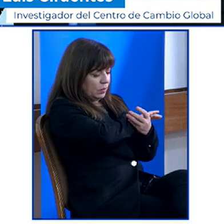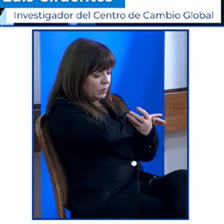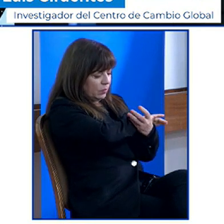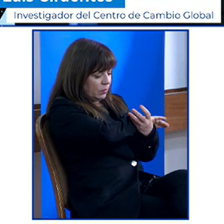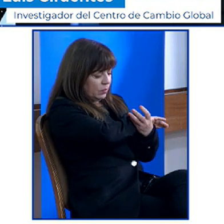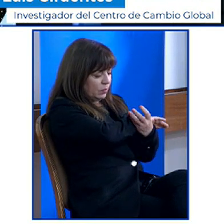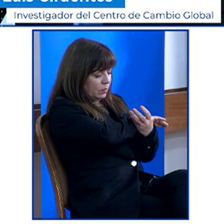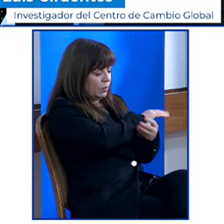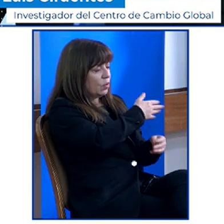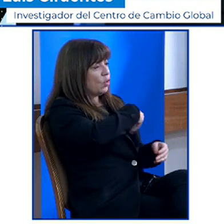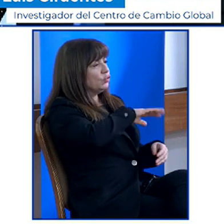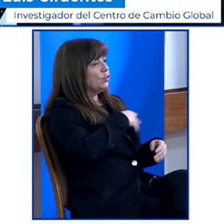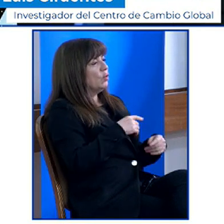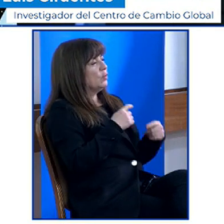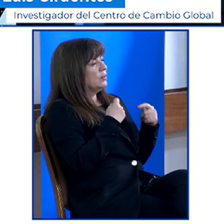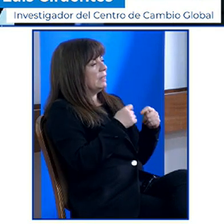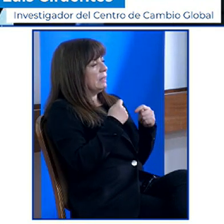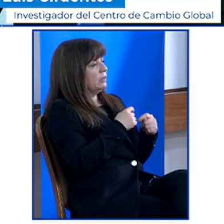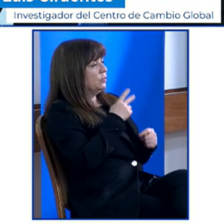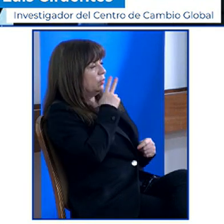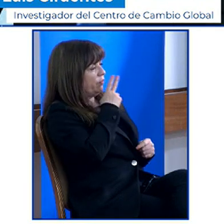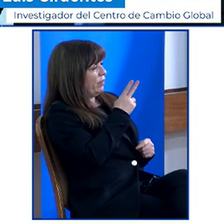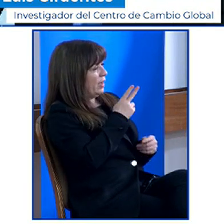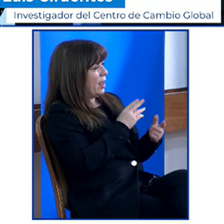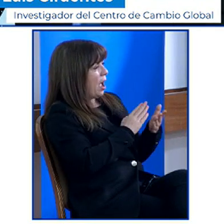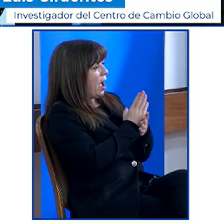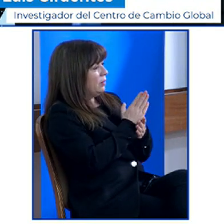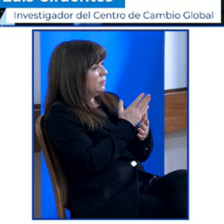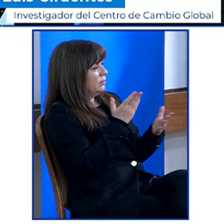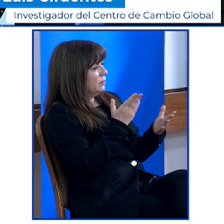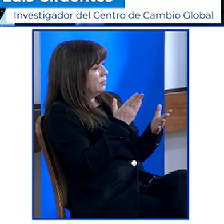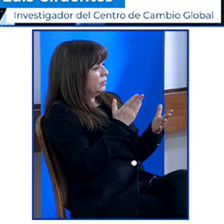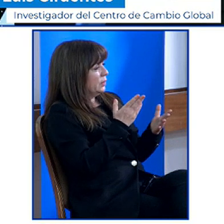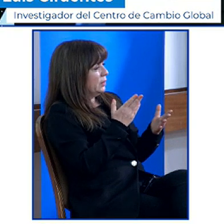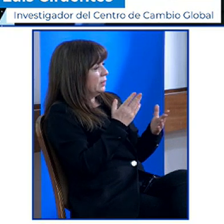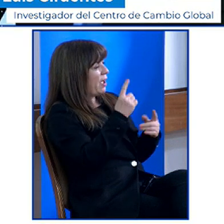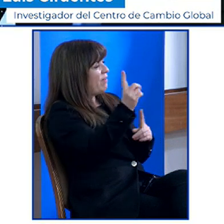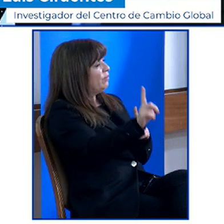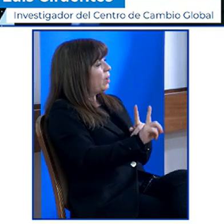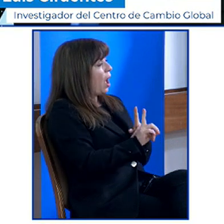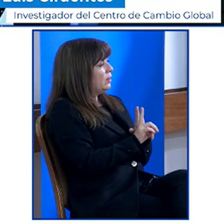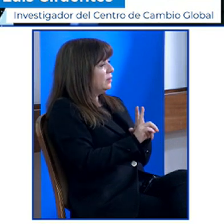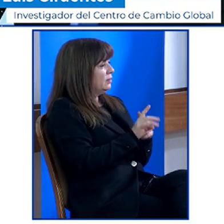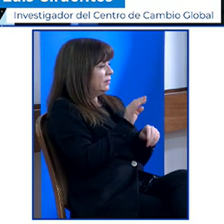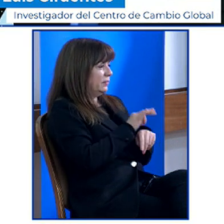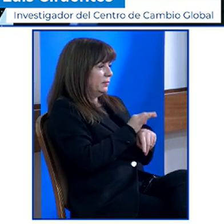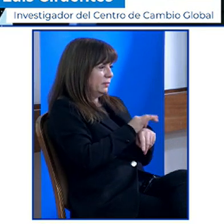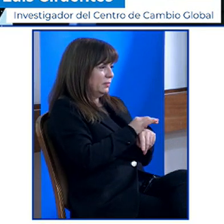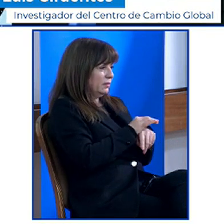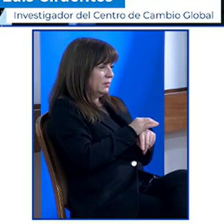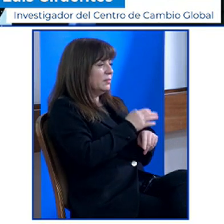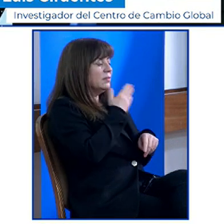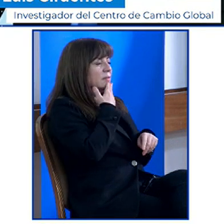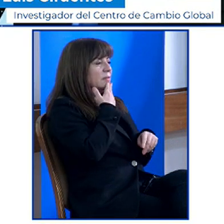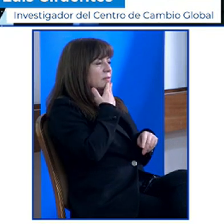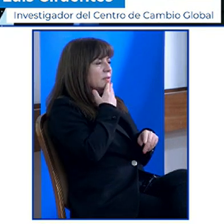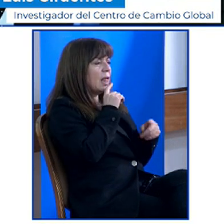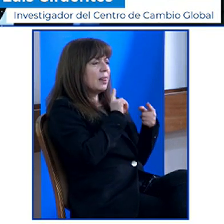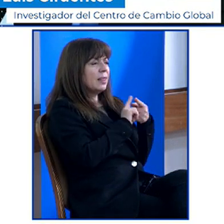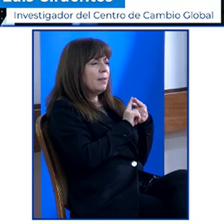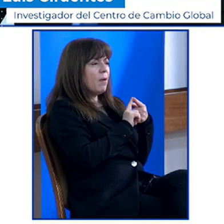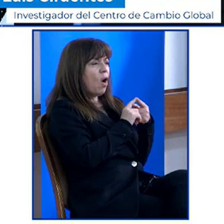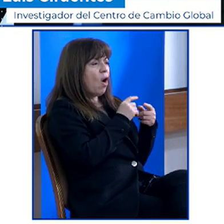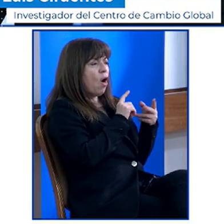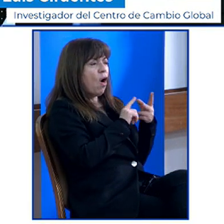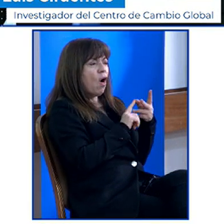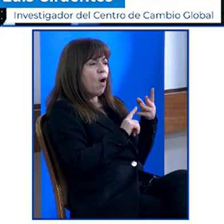de determinar a partir del tipo de visita y también de los medicamentos que